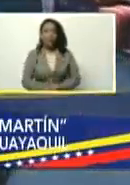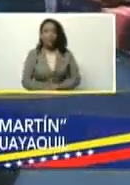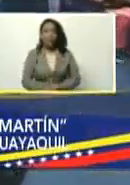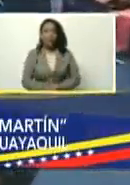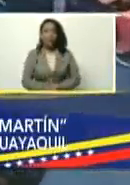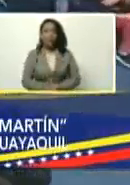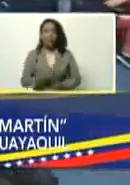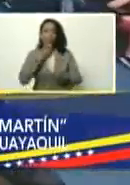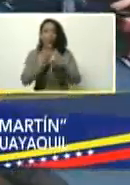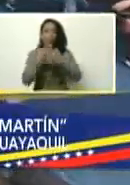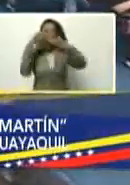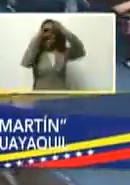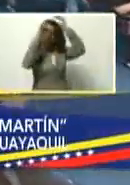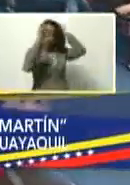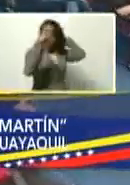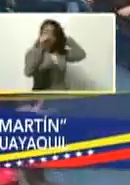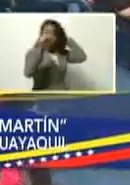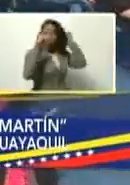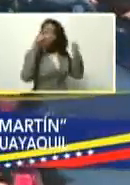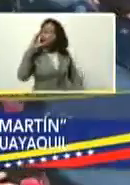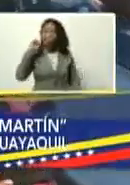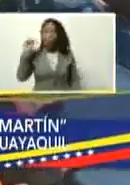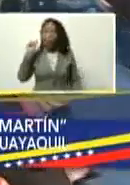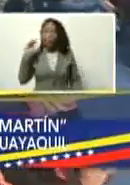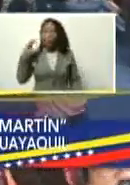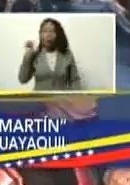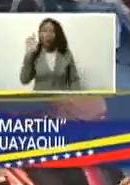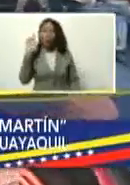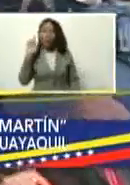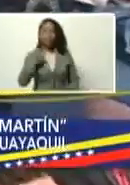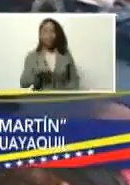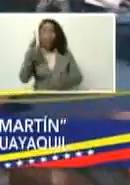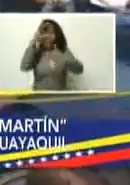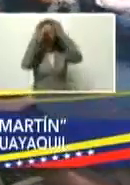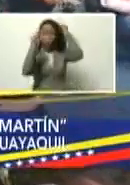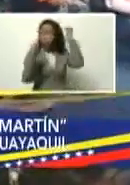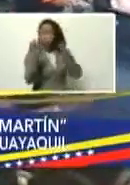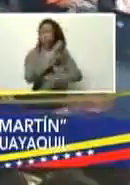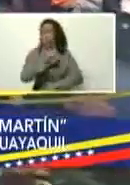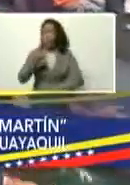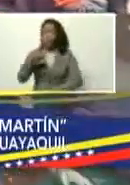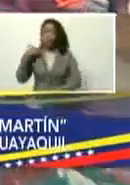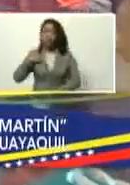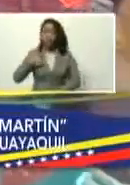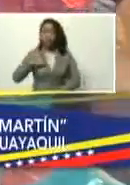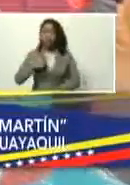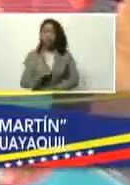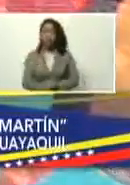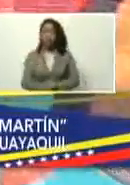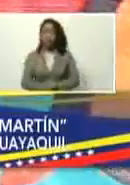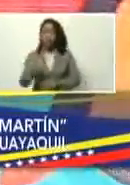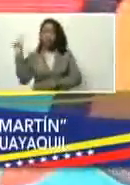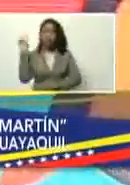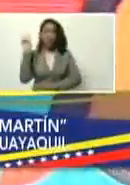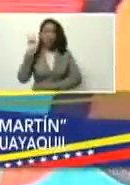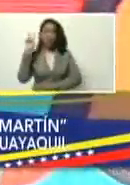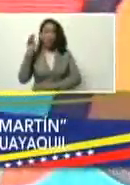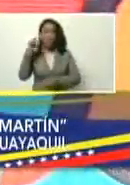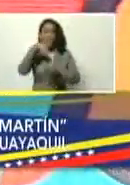Muchas gracias, embajador Oscar Laborde, embajador de la República Argentina en Venezuela.